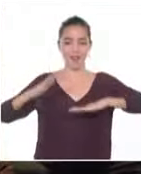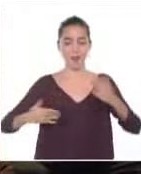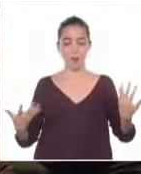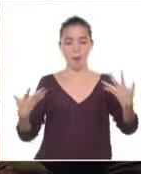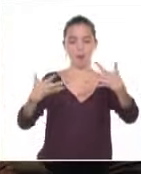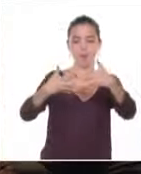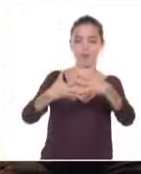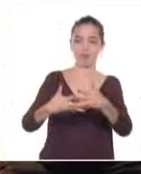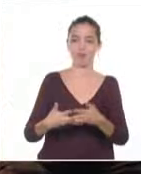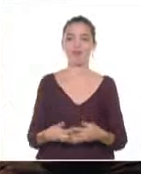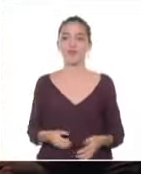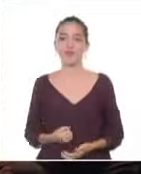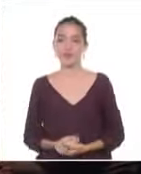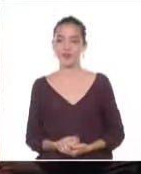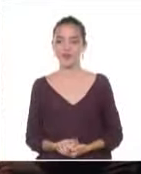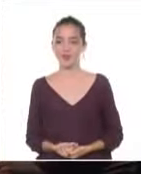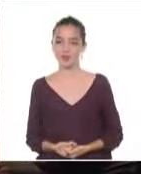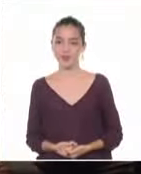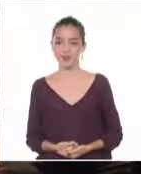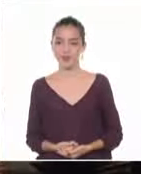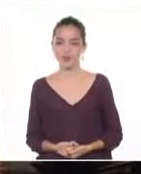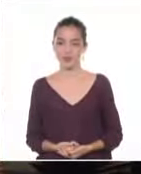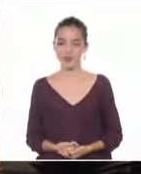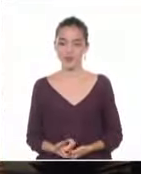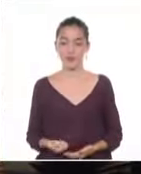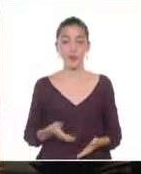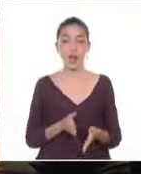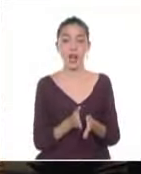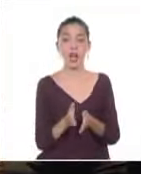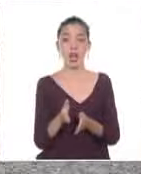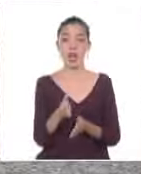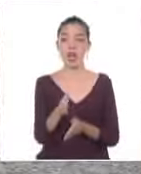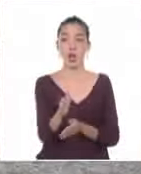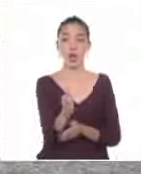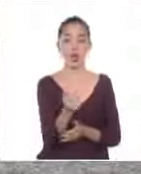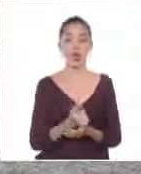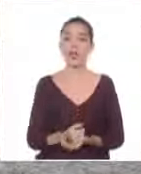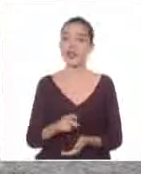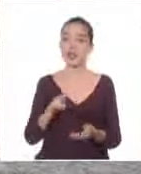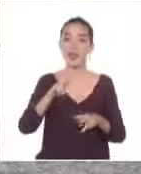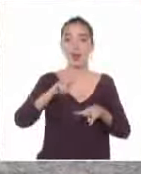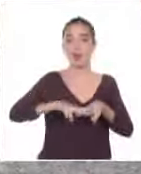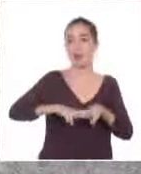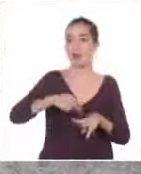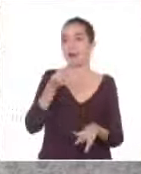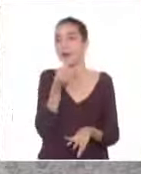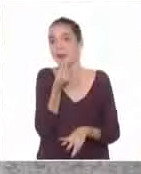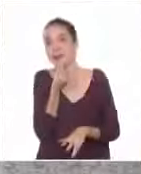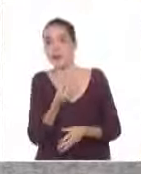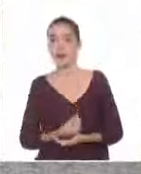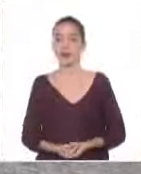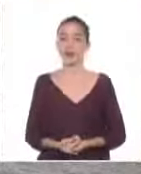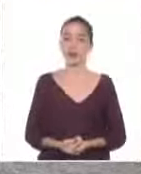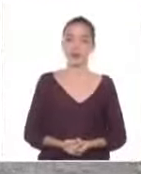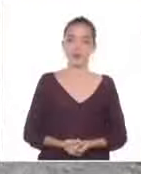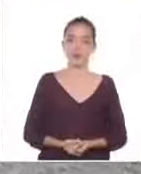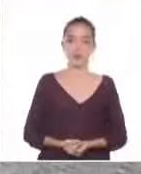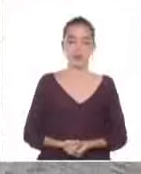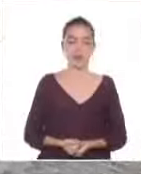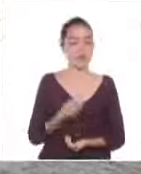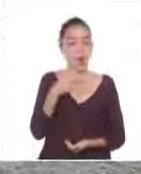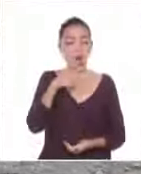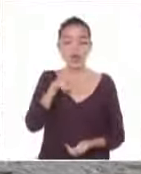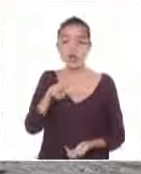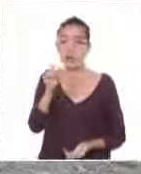Coloquios, clases magistrales, recorridos patrimoniales, reconocimientos a cultores de la rumba, entre otras acciones, han signado la agenda